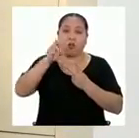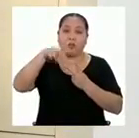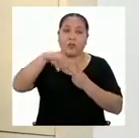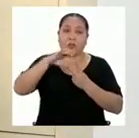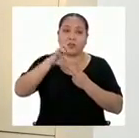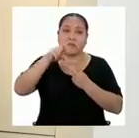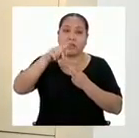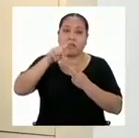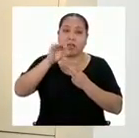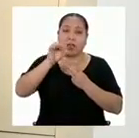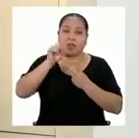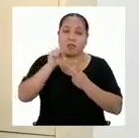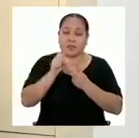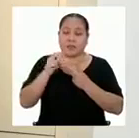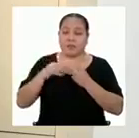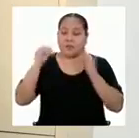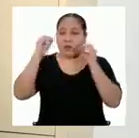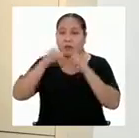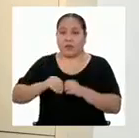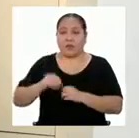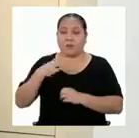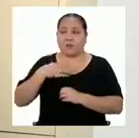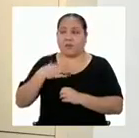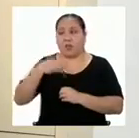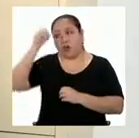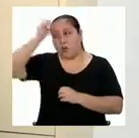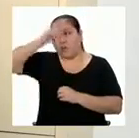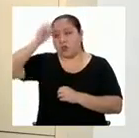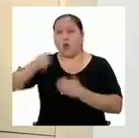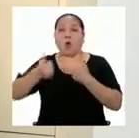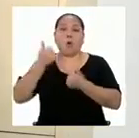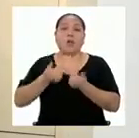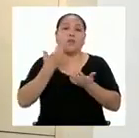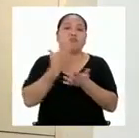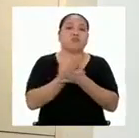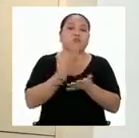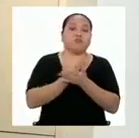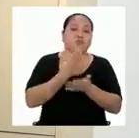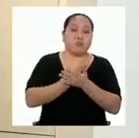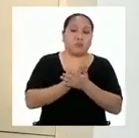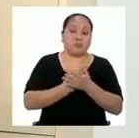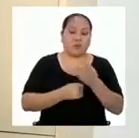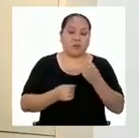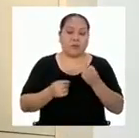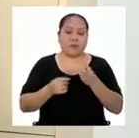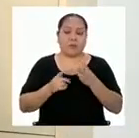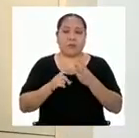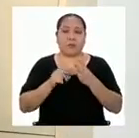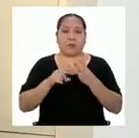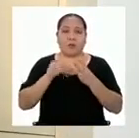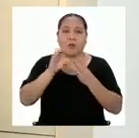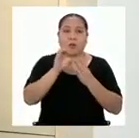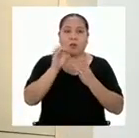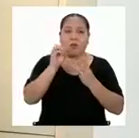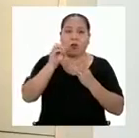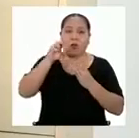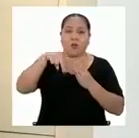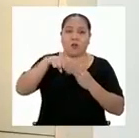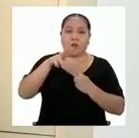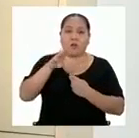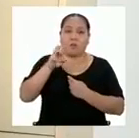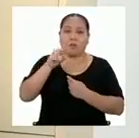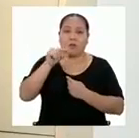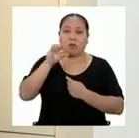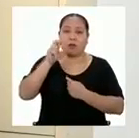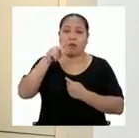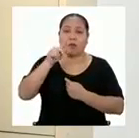claro el vínculo de causa-efecto entre la opinión y su fundamentación. Y 3. Convergentes. Esto quiere decir que